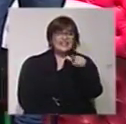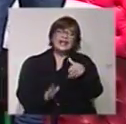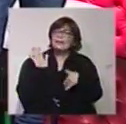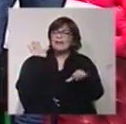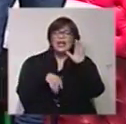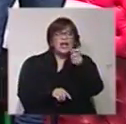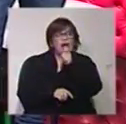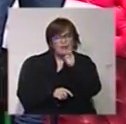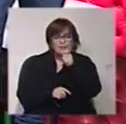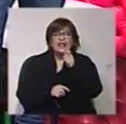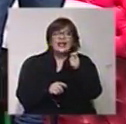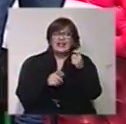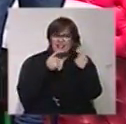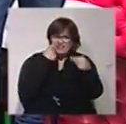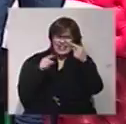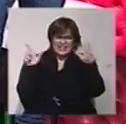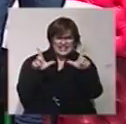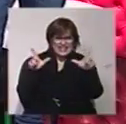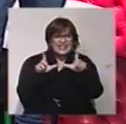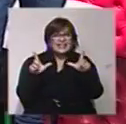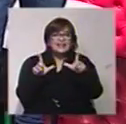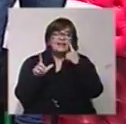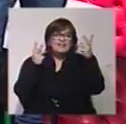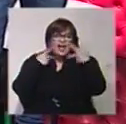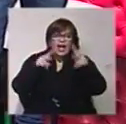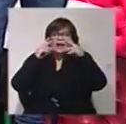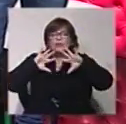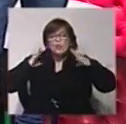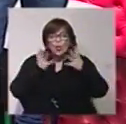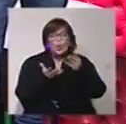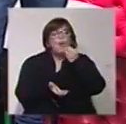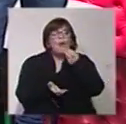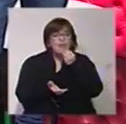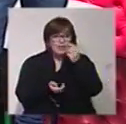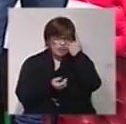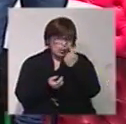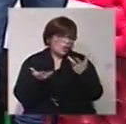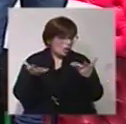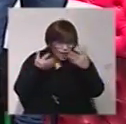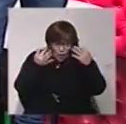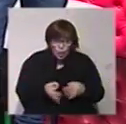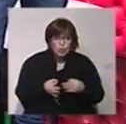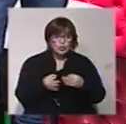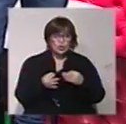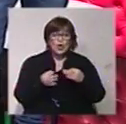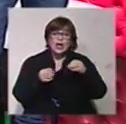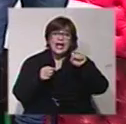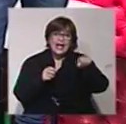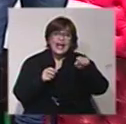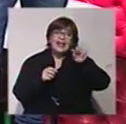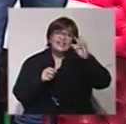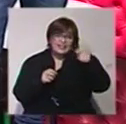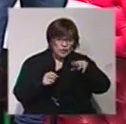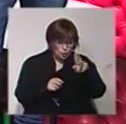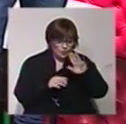En un programa, en varios programas de televisión que tenía viajes por el mundo, gastronomía, y uno de ellos se está pasando en acá en TNU, viene ahora